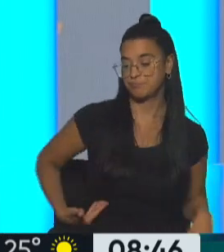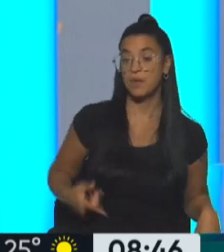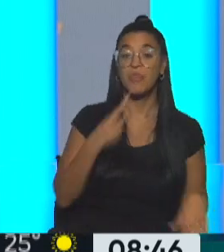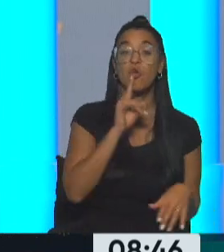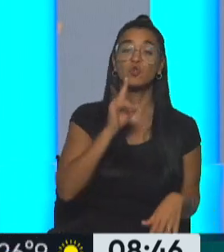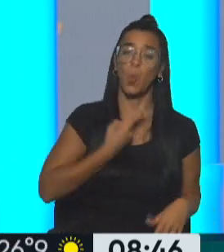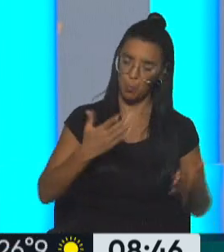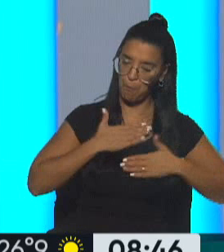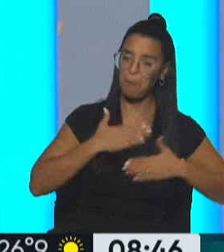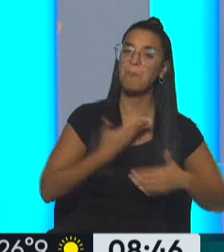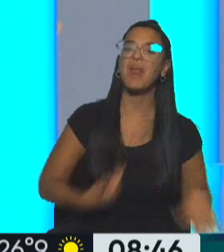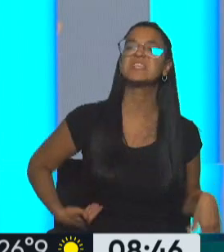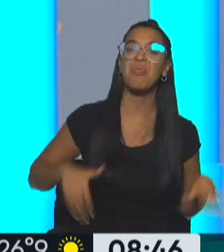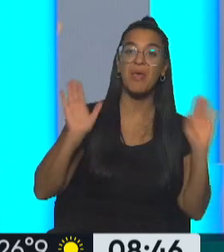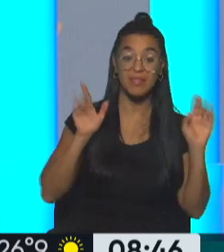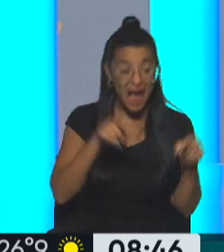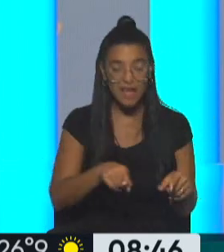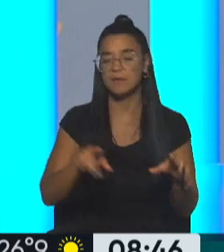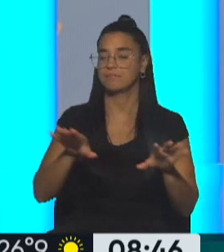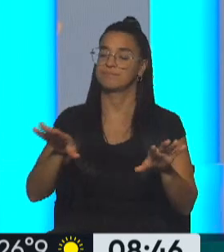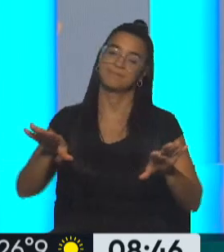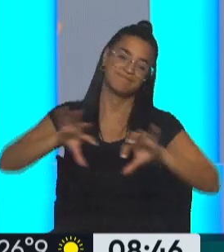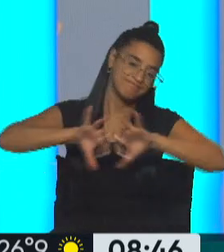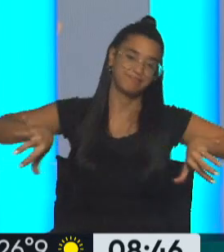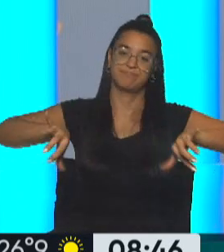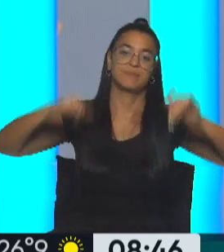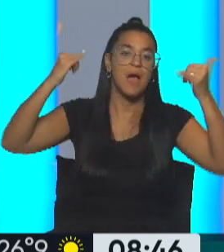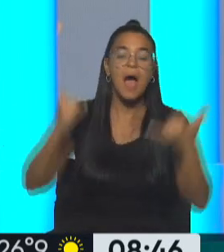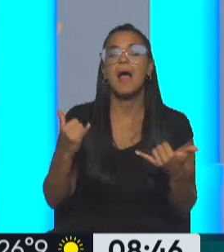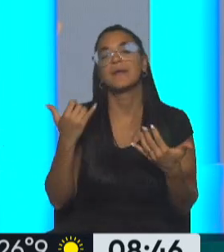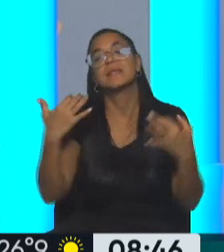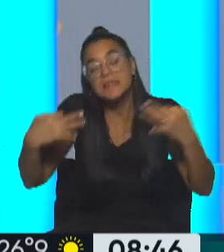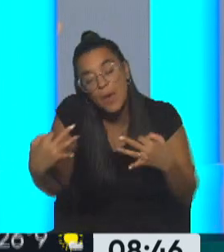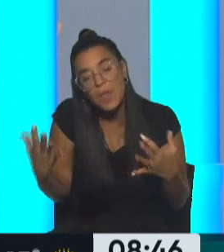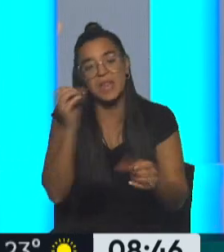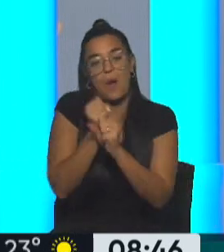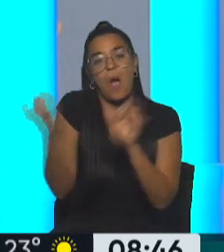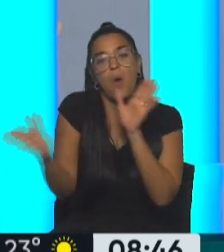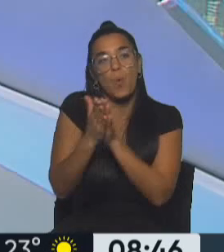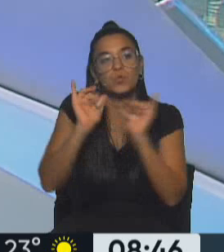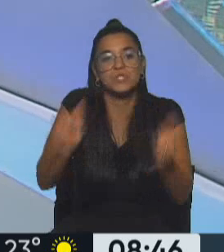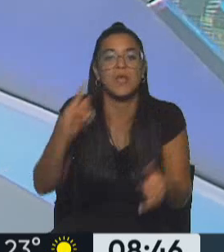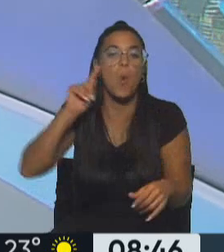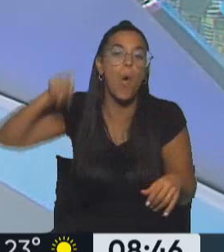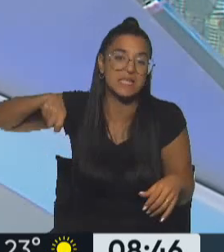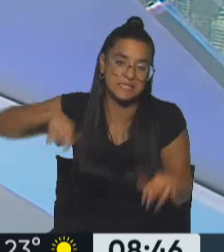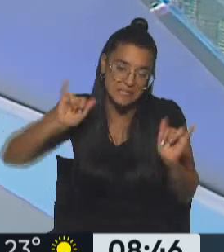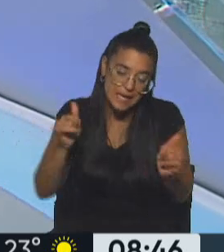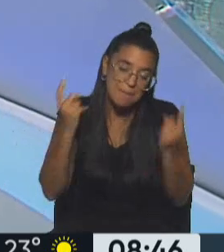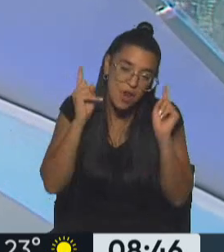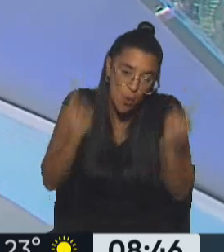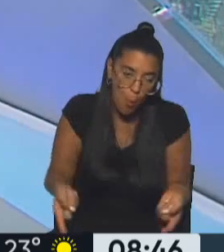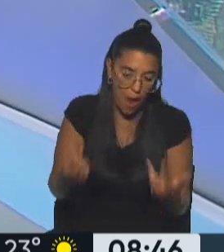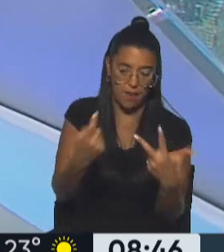como presidente, hubo allí una ruptura que más allá de la cordialidad y la cortesía que tienen los jueces de la Corte, está